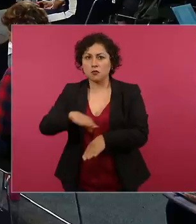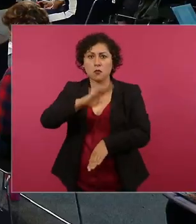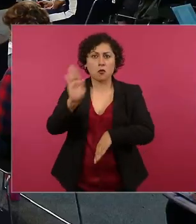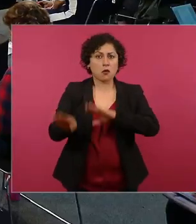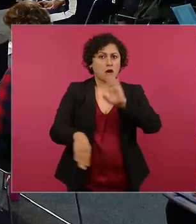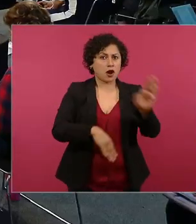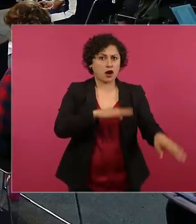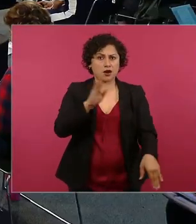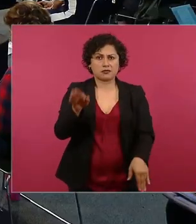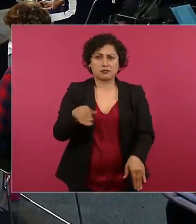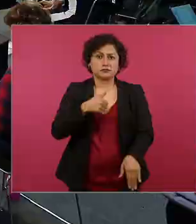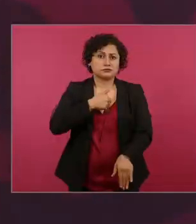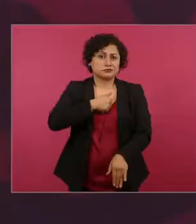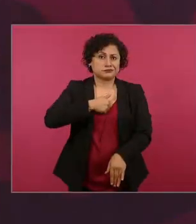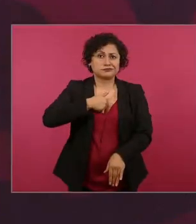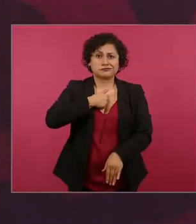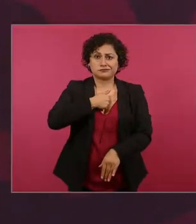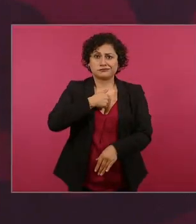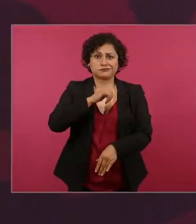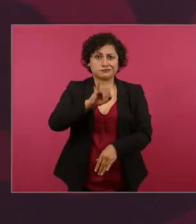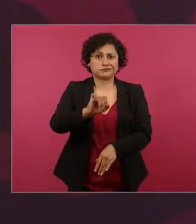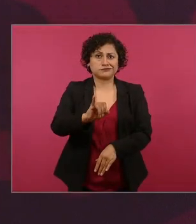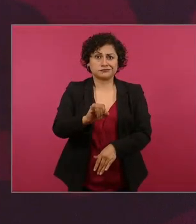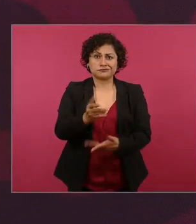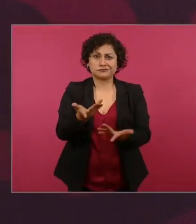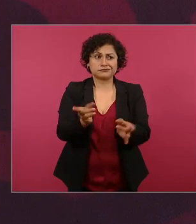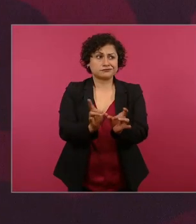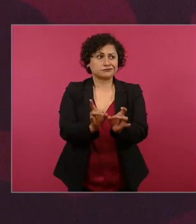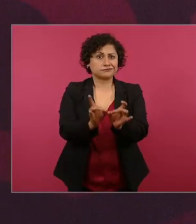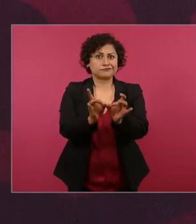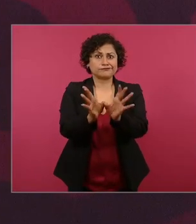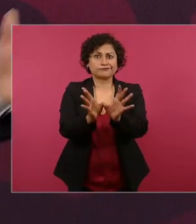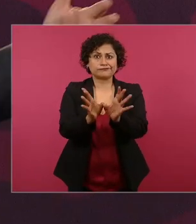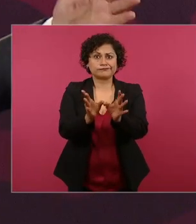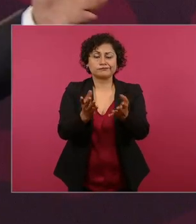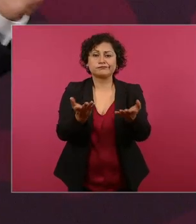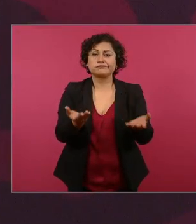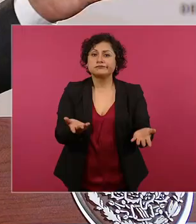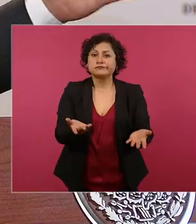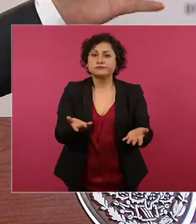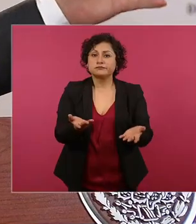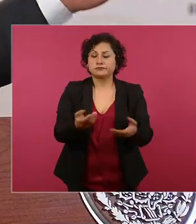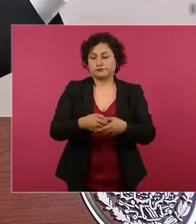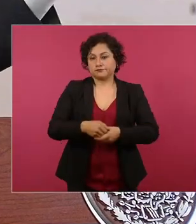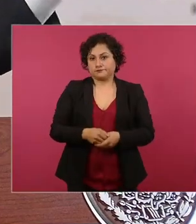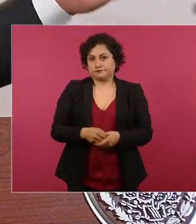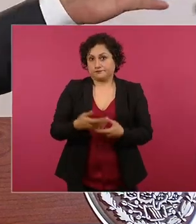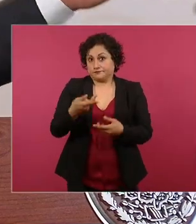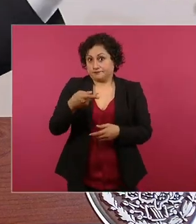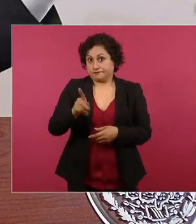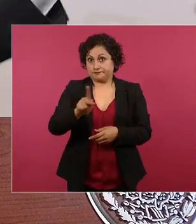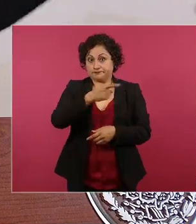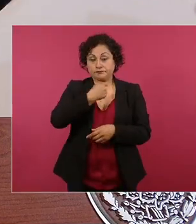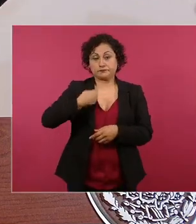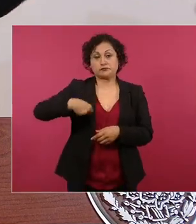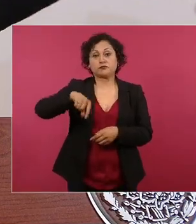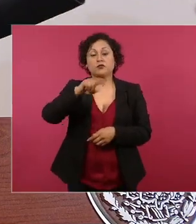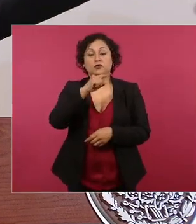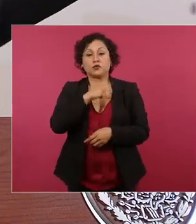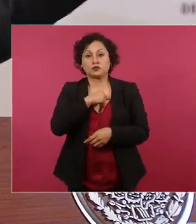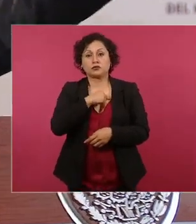lamentable esto que sucede. Ahora, nosotros tratamos